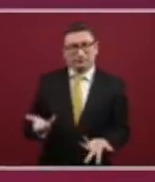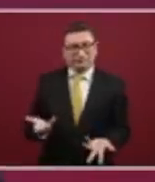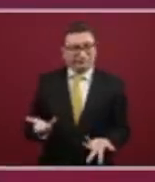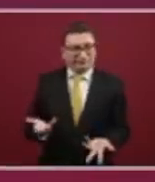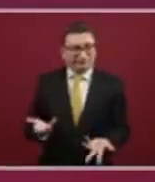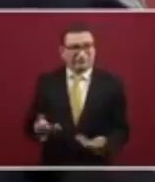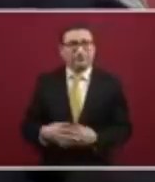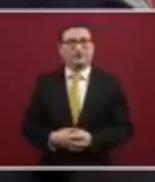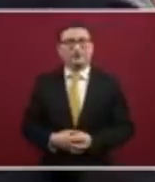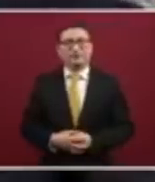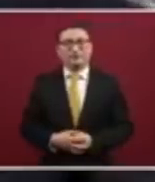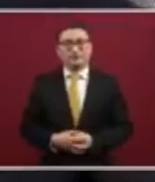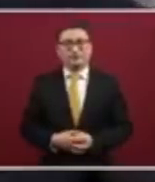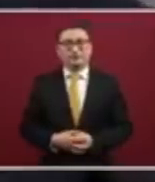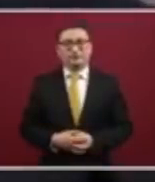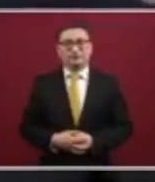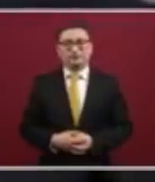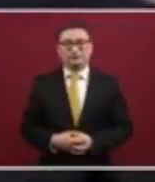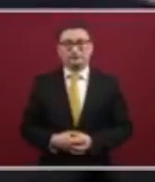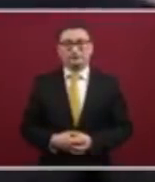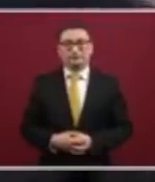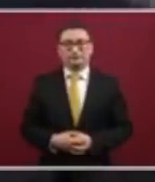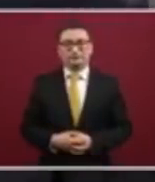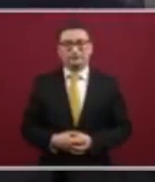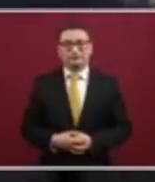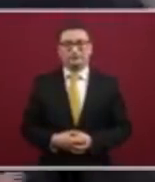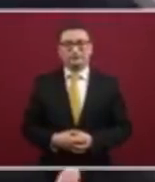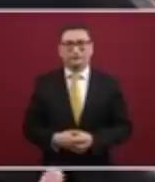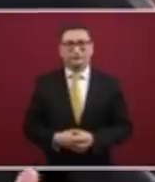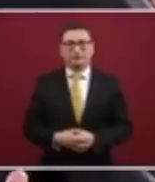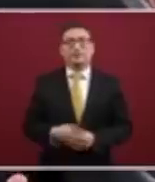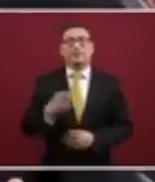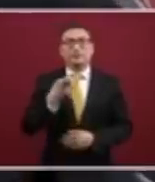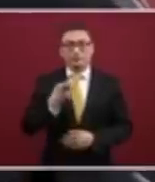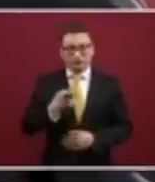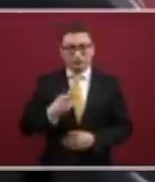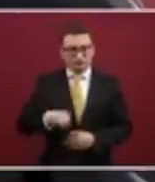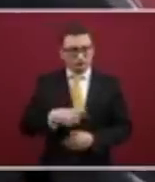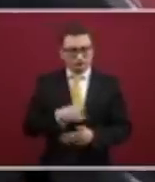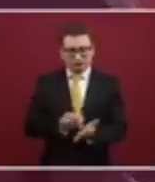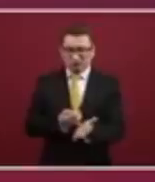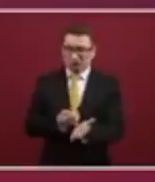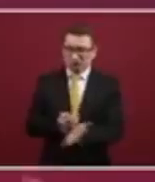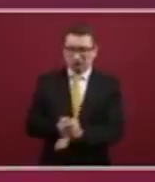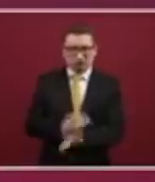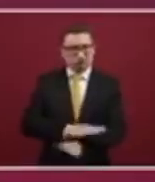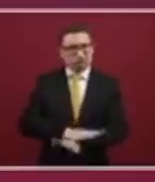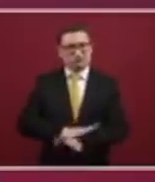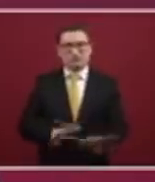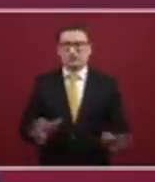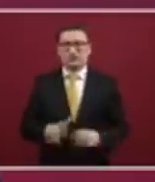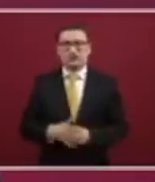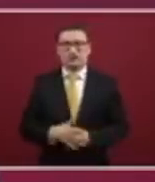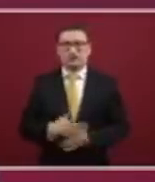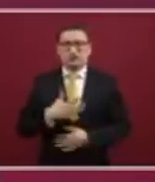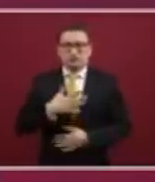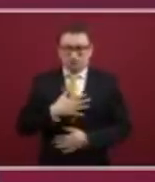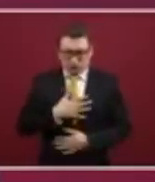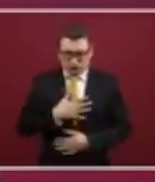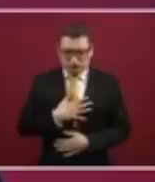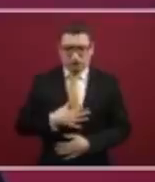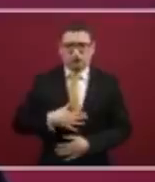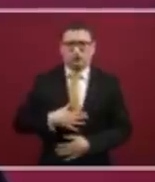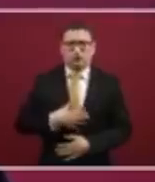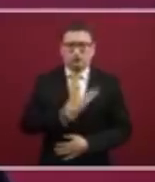Entonces, por eso ya he tomado la decisión que es una facultad que tengo